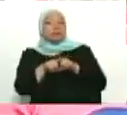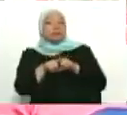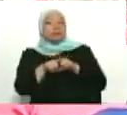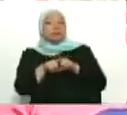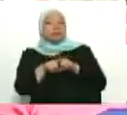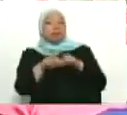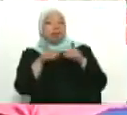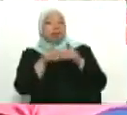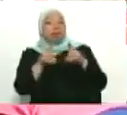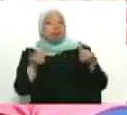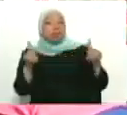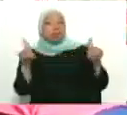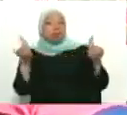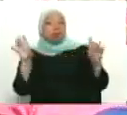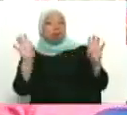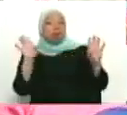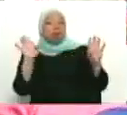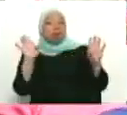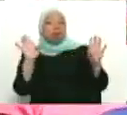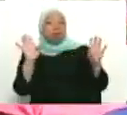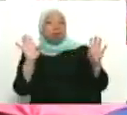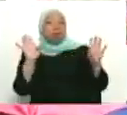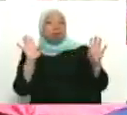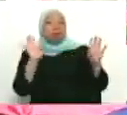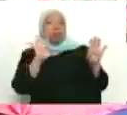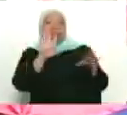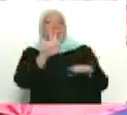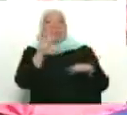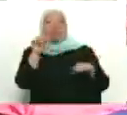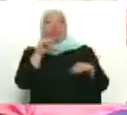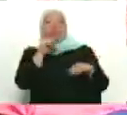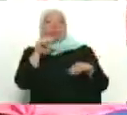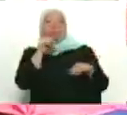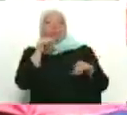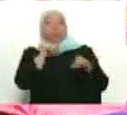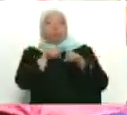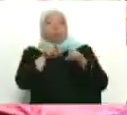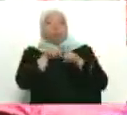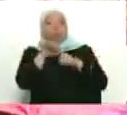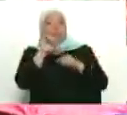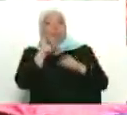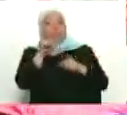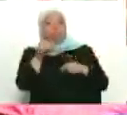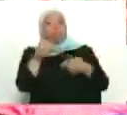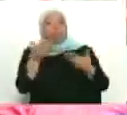sin divisiones, sin cuentos mal echados.